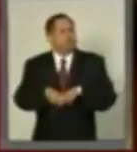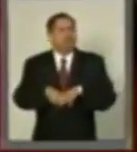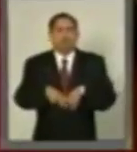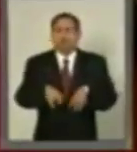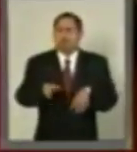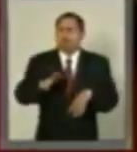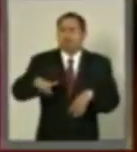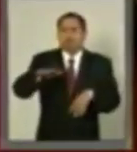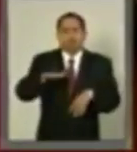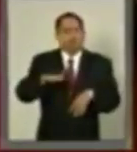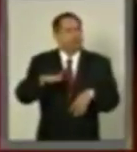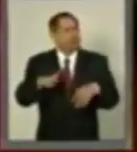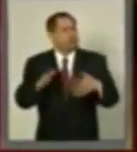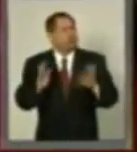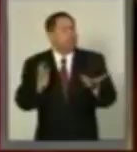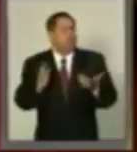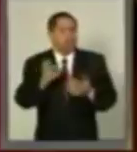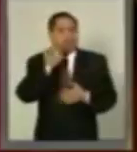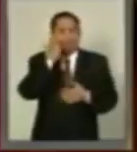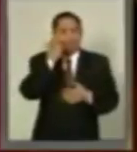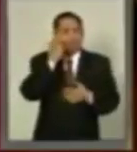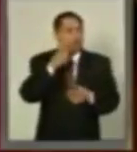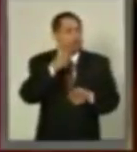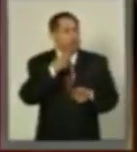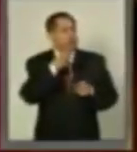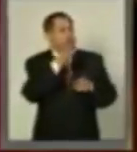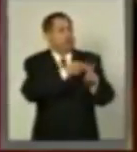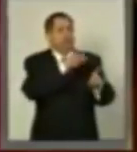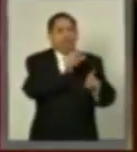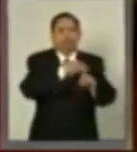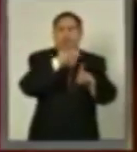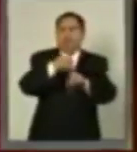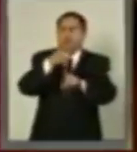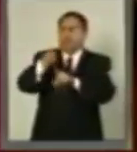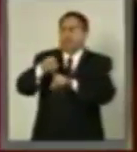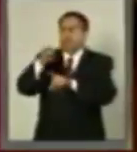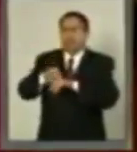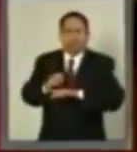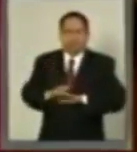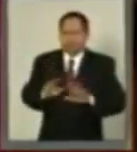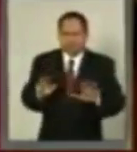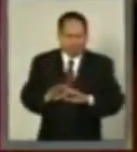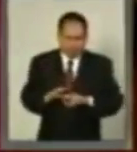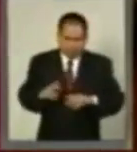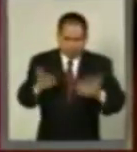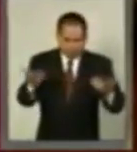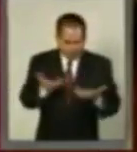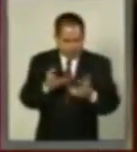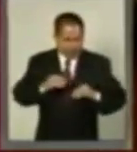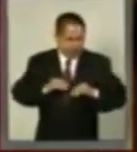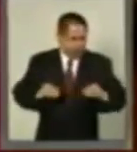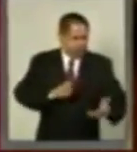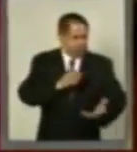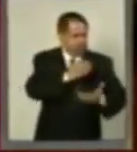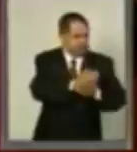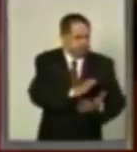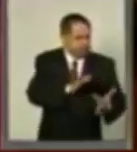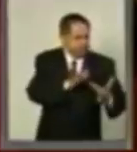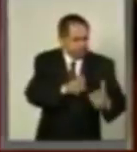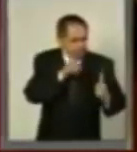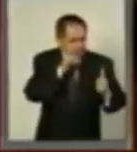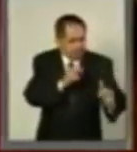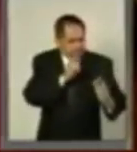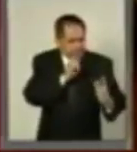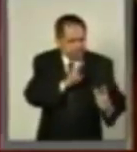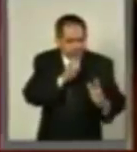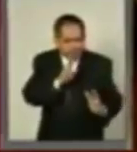buscando la crítica hacia las entidades o los municipios. Vamos ahí, los atendemos, les